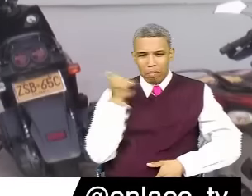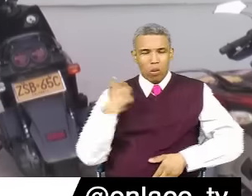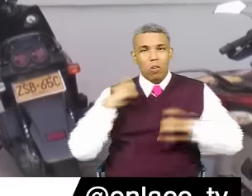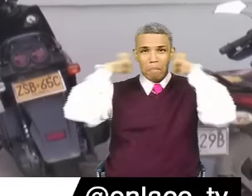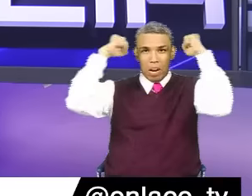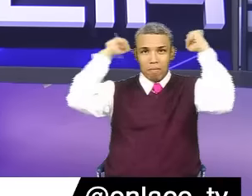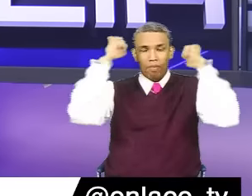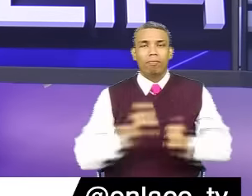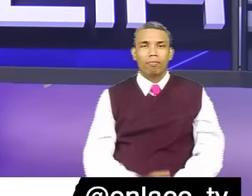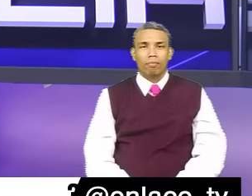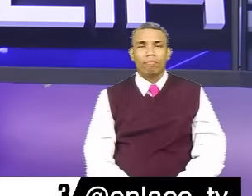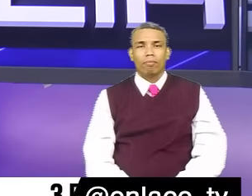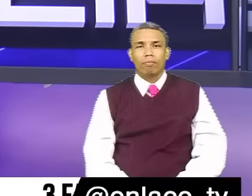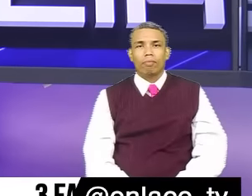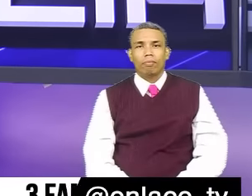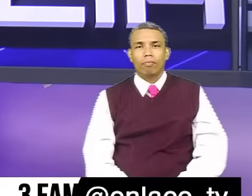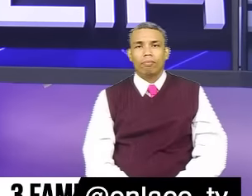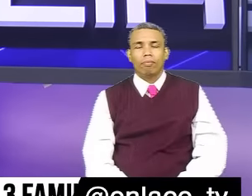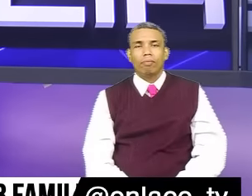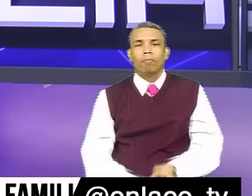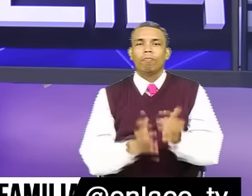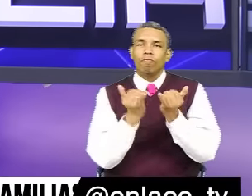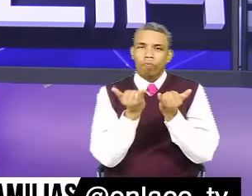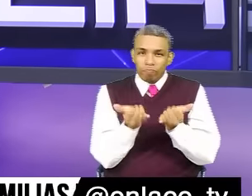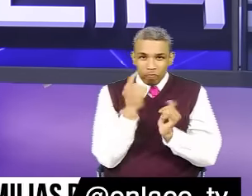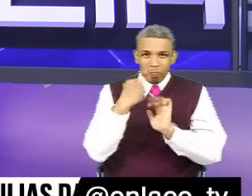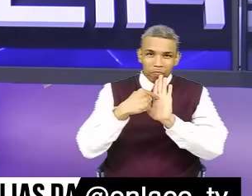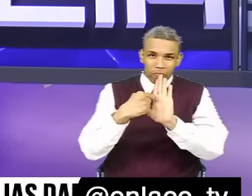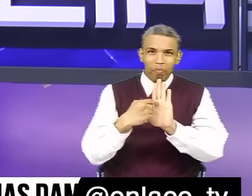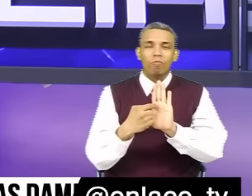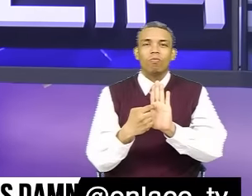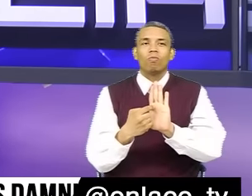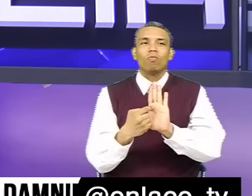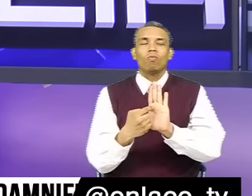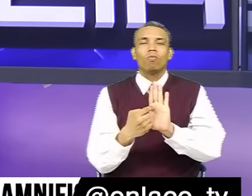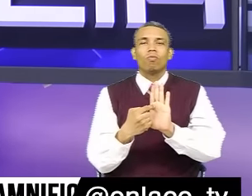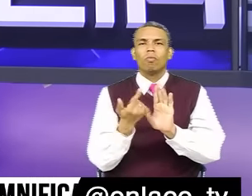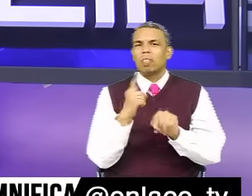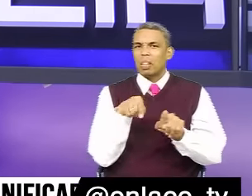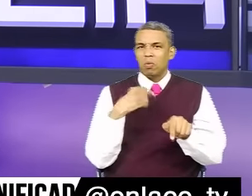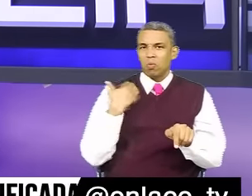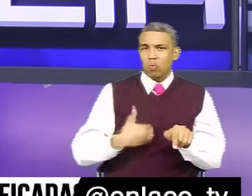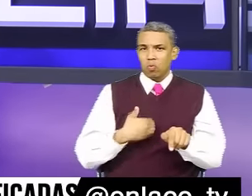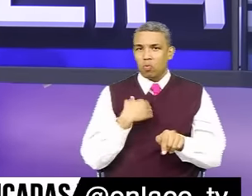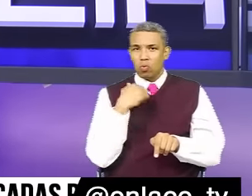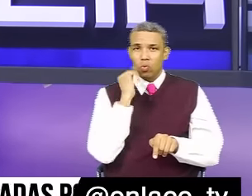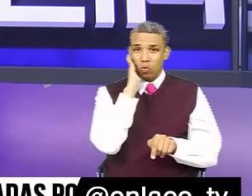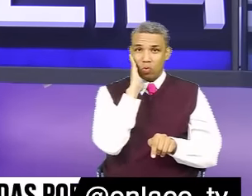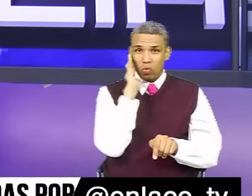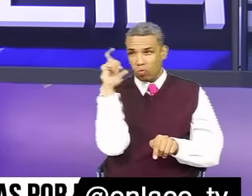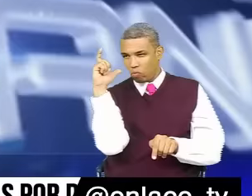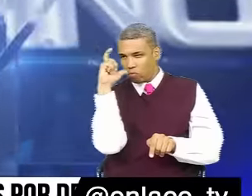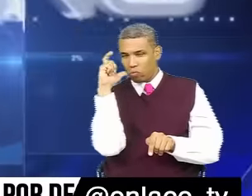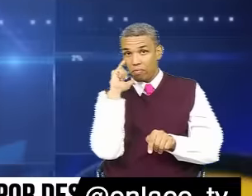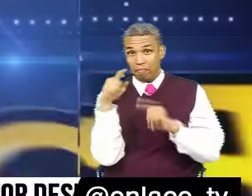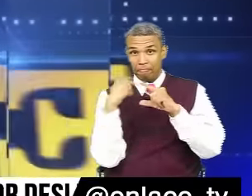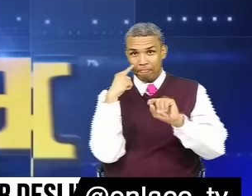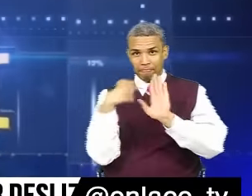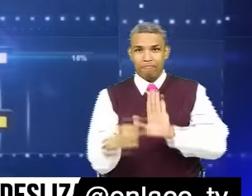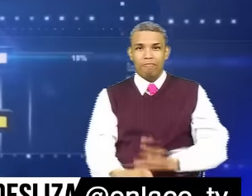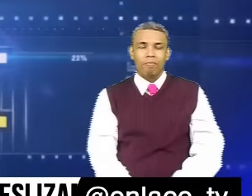asistenciales. A continuación les presentamos nuestra sección de reporteros ciudadanos de Enlace Noticias.